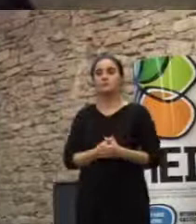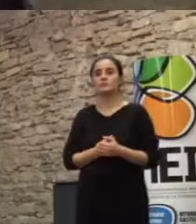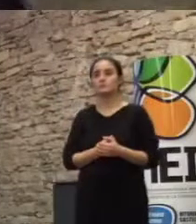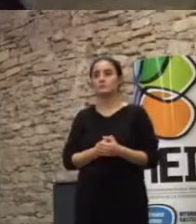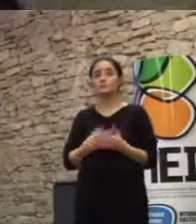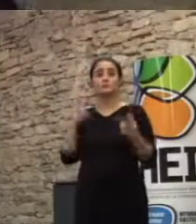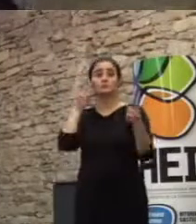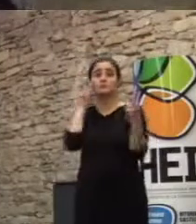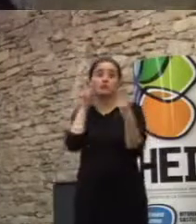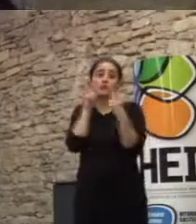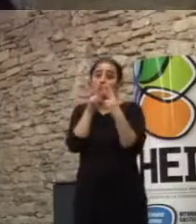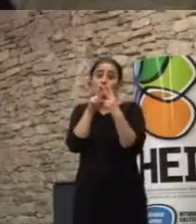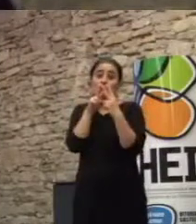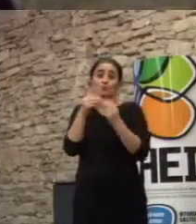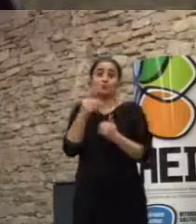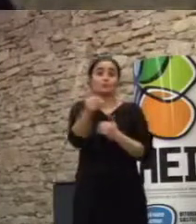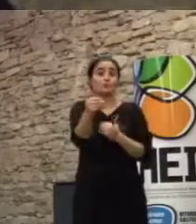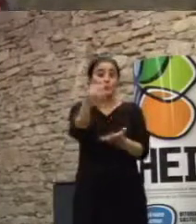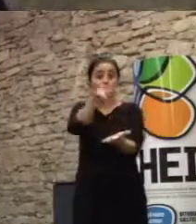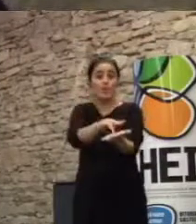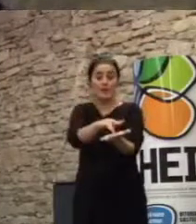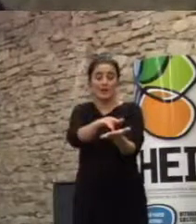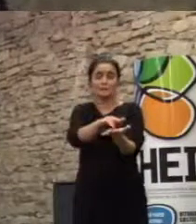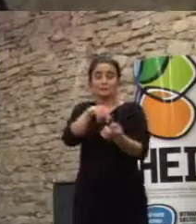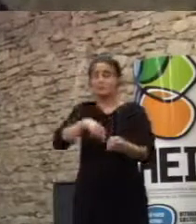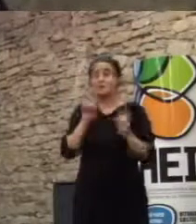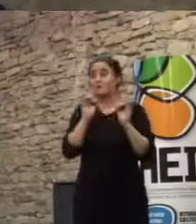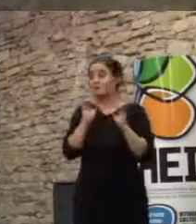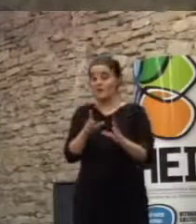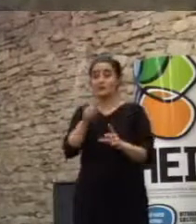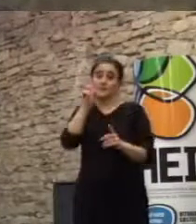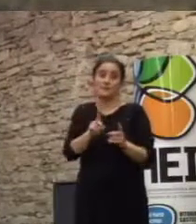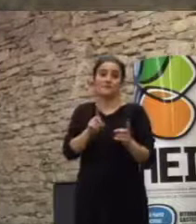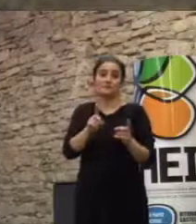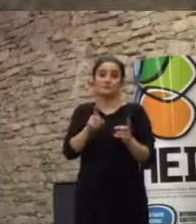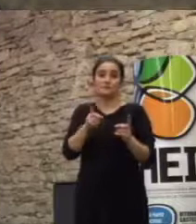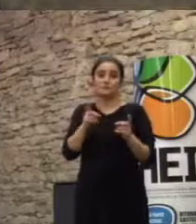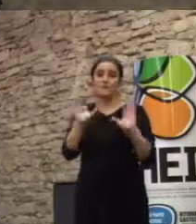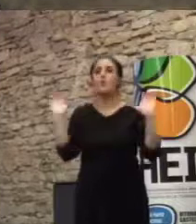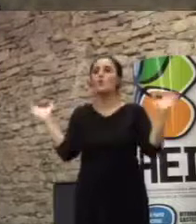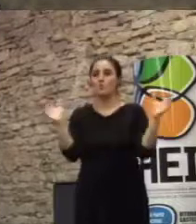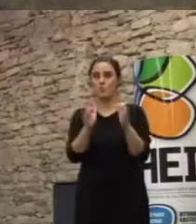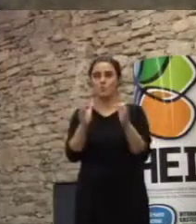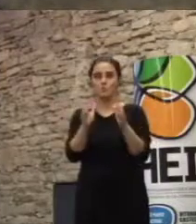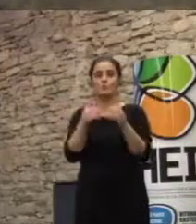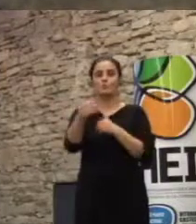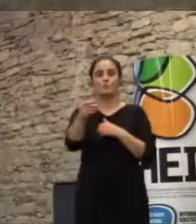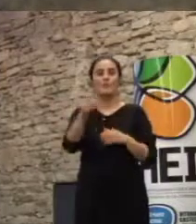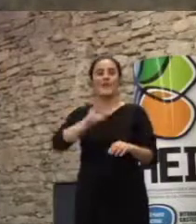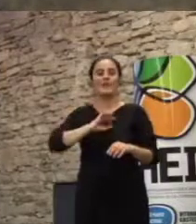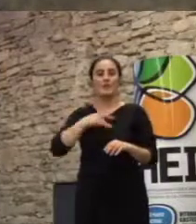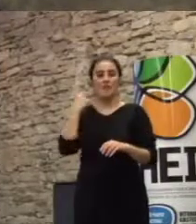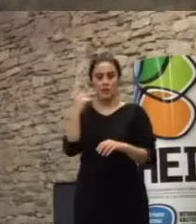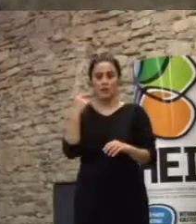nos vemos en la próxima sesión cómo está más de gran grupo el próximo 11 de enero y para entonces